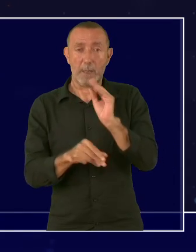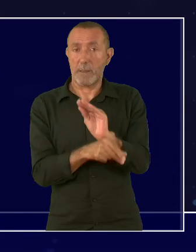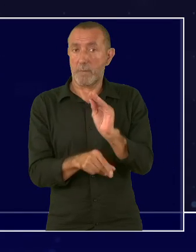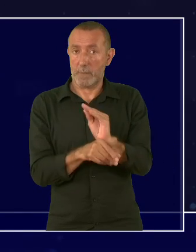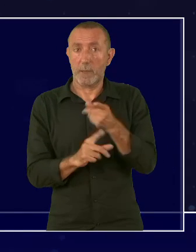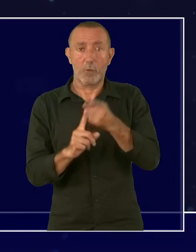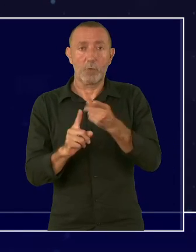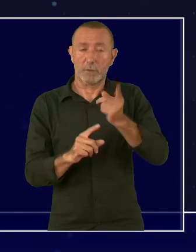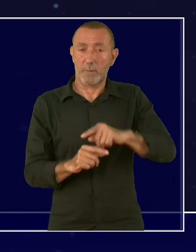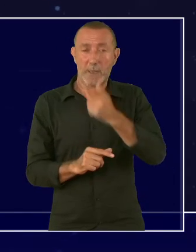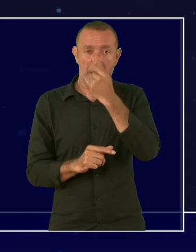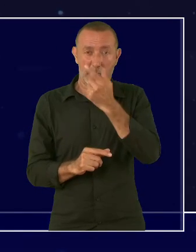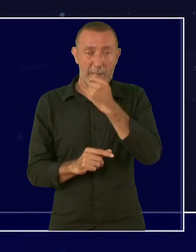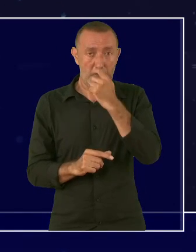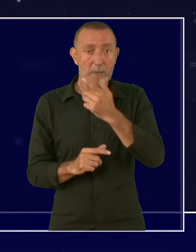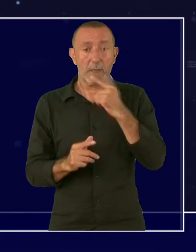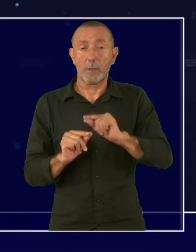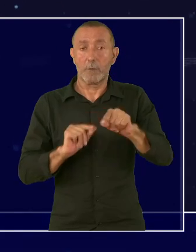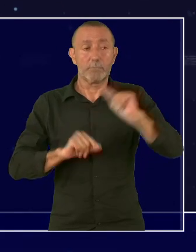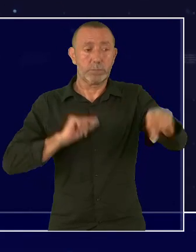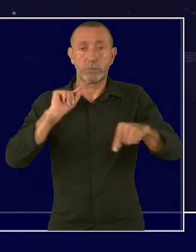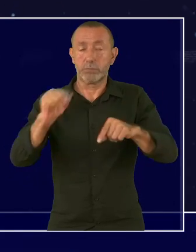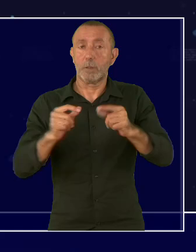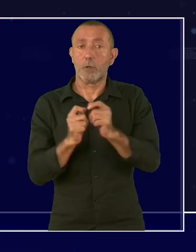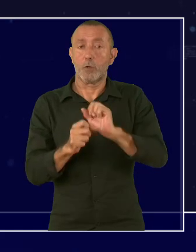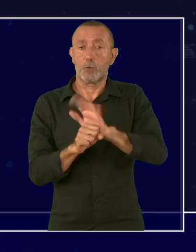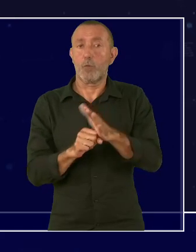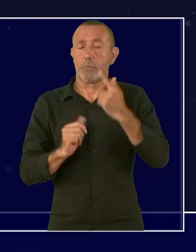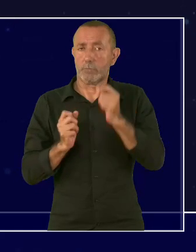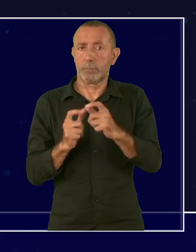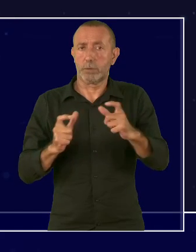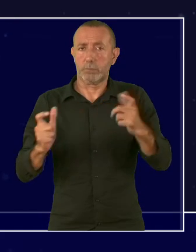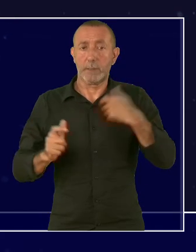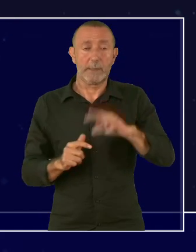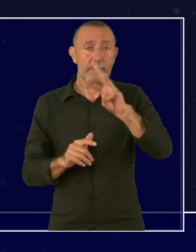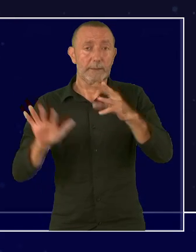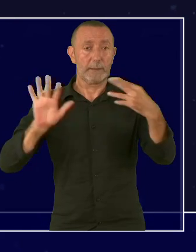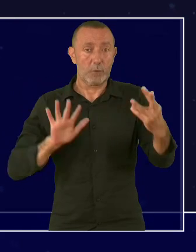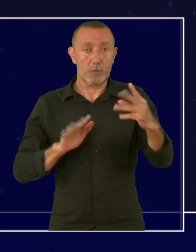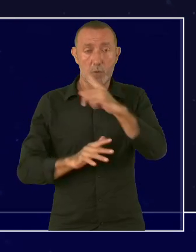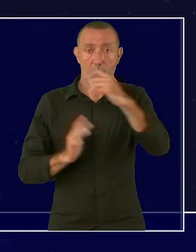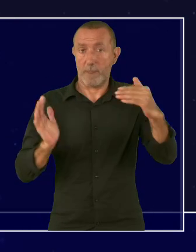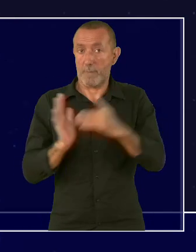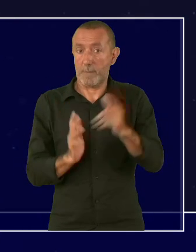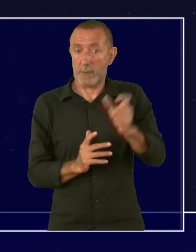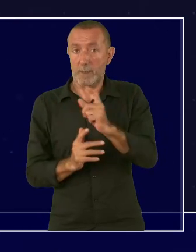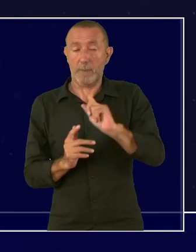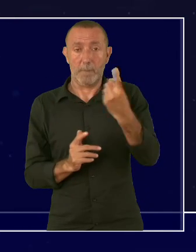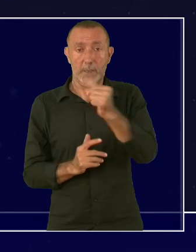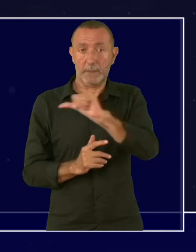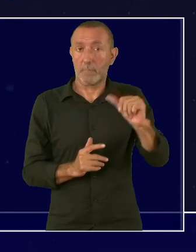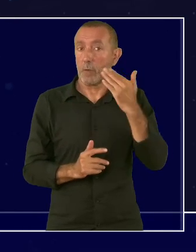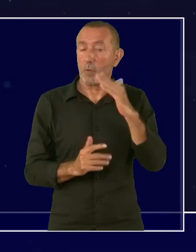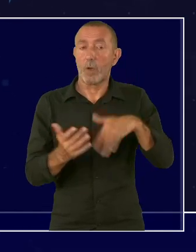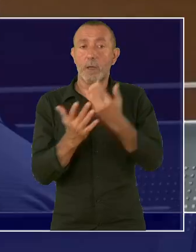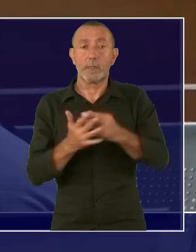los contagios de COVID han ido escalando en julio desde los 38 casos por 100.000 habitantes la primera semana hasta los 75